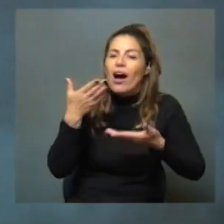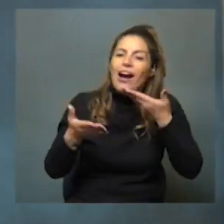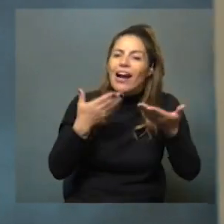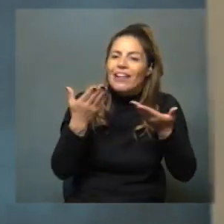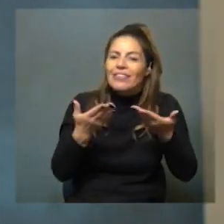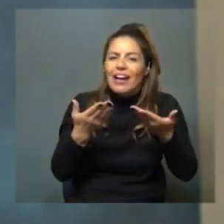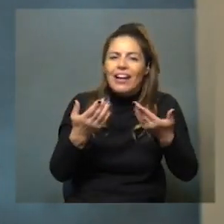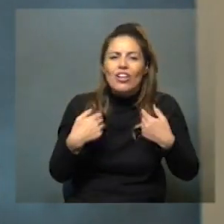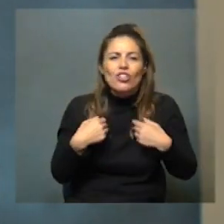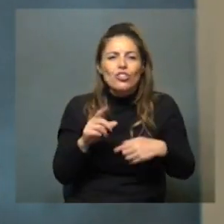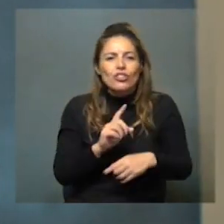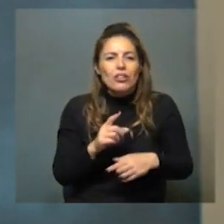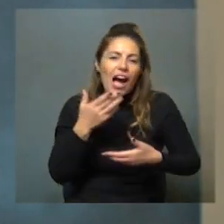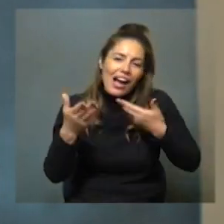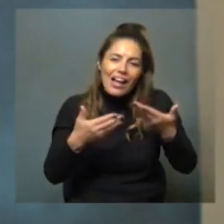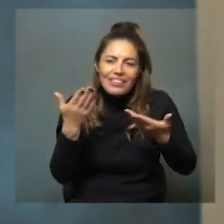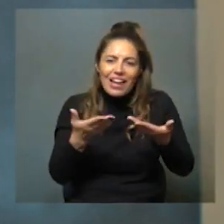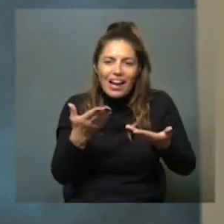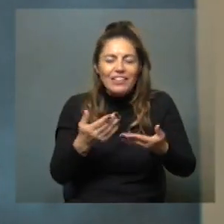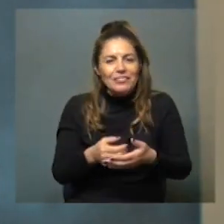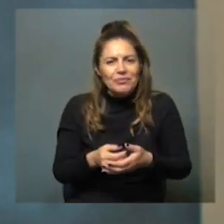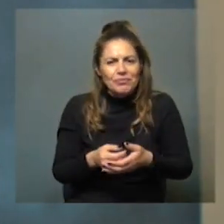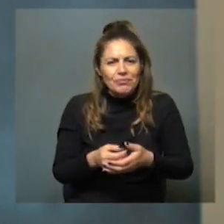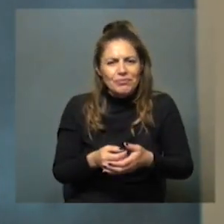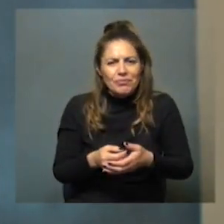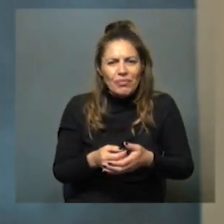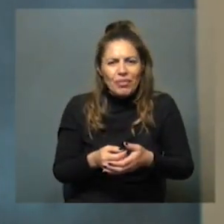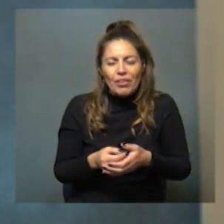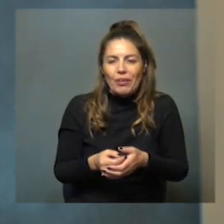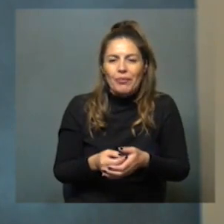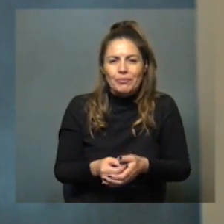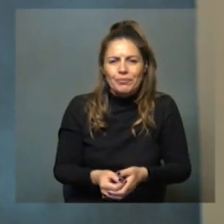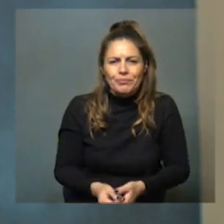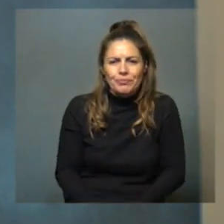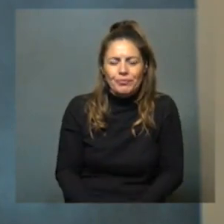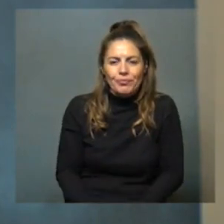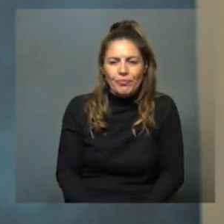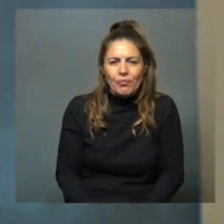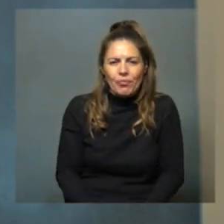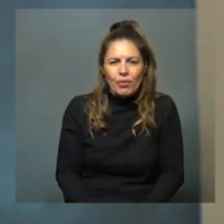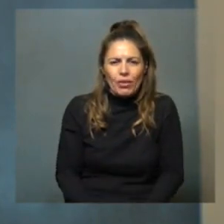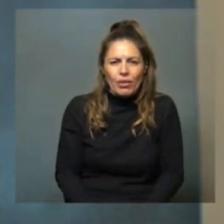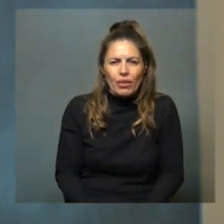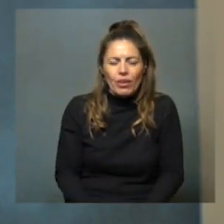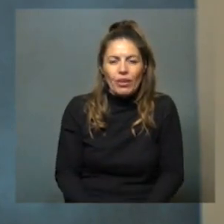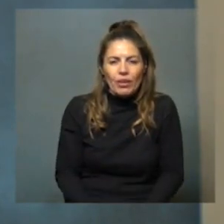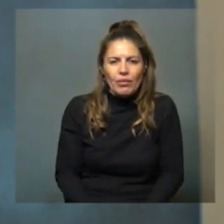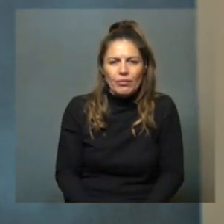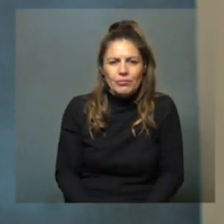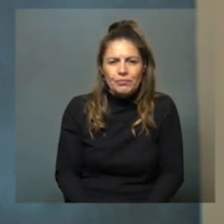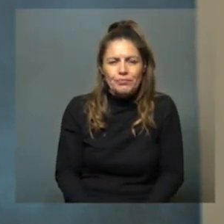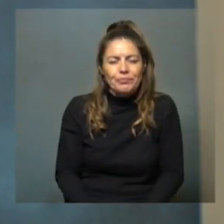no tengo patrón, soy cimarrón, yo no le creo al traidor, soy